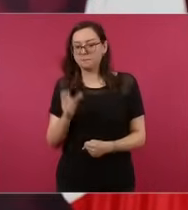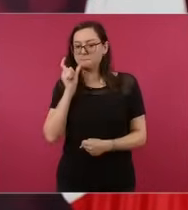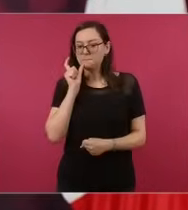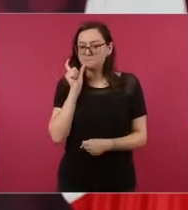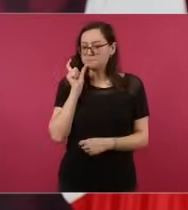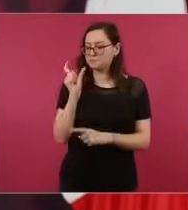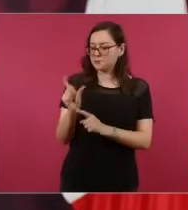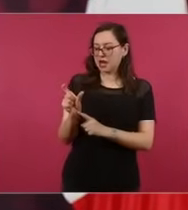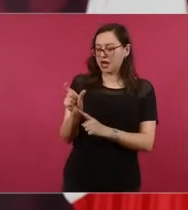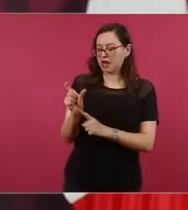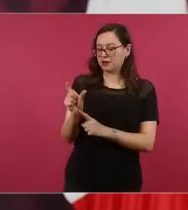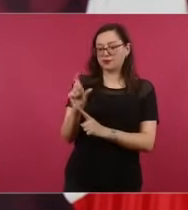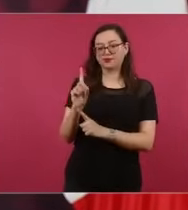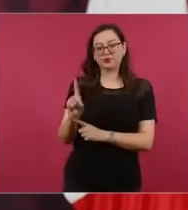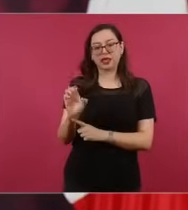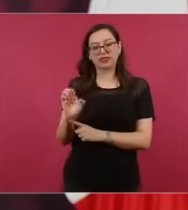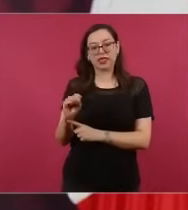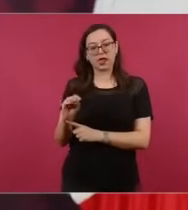solo